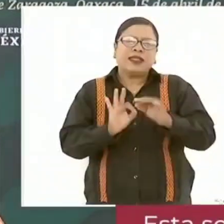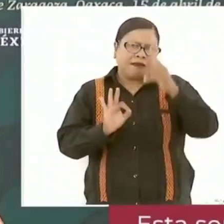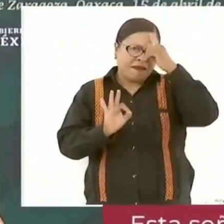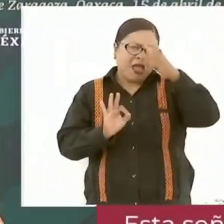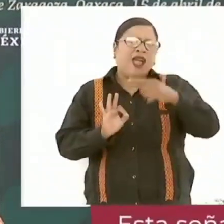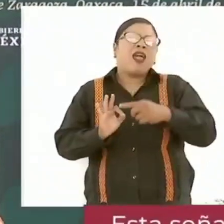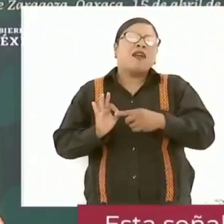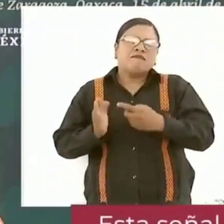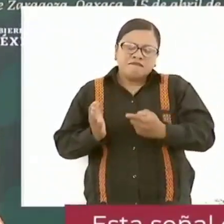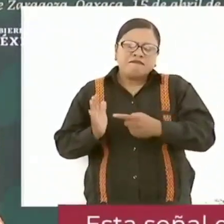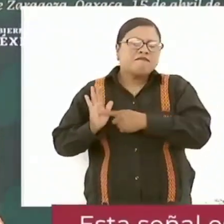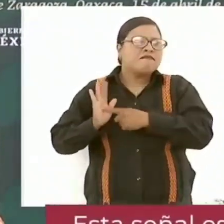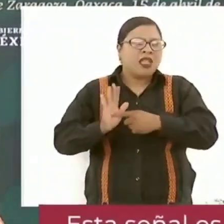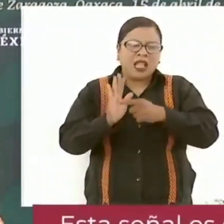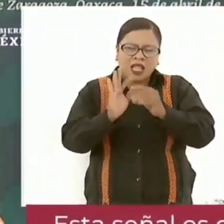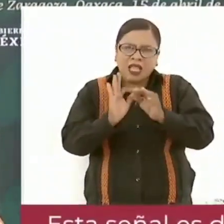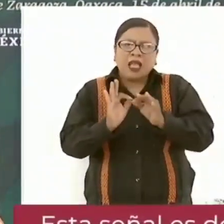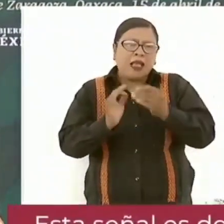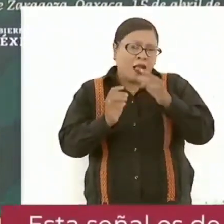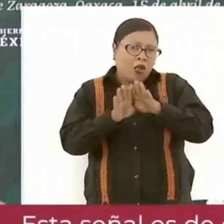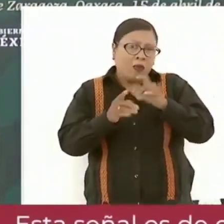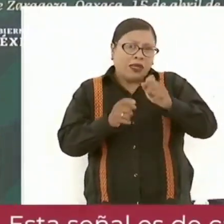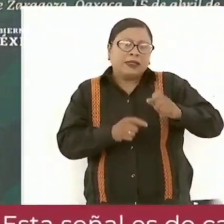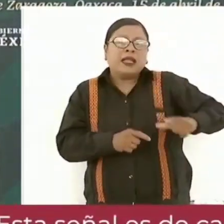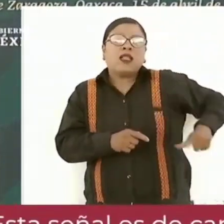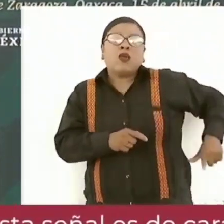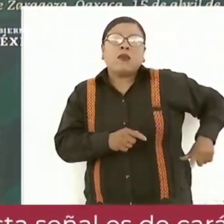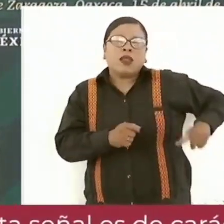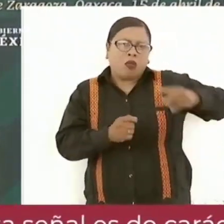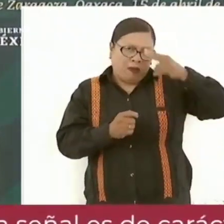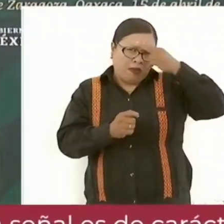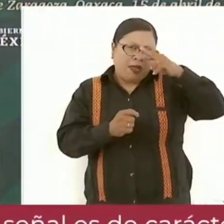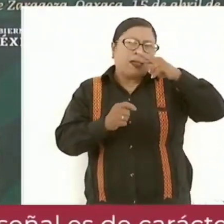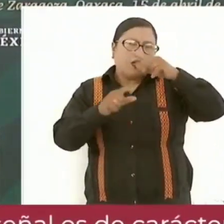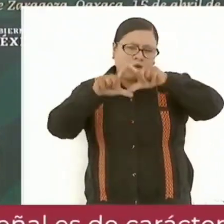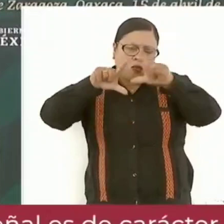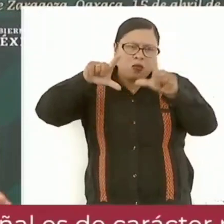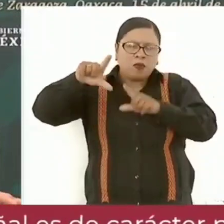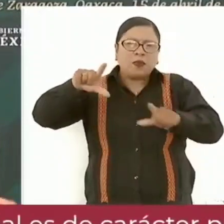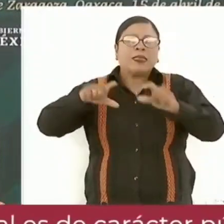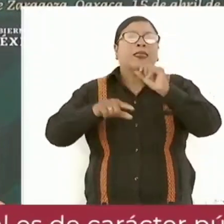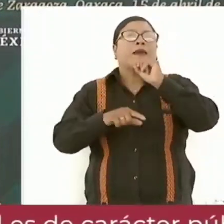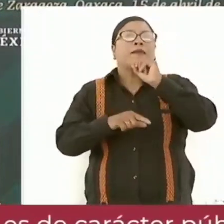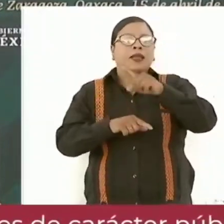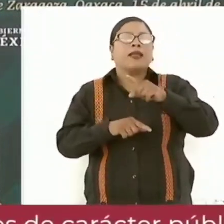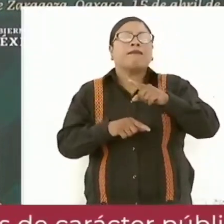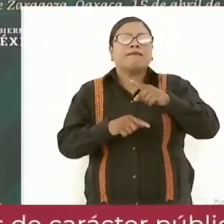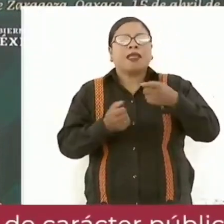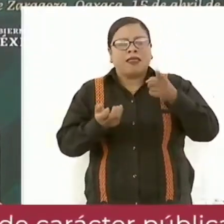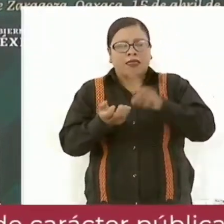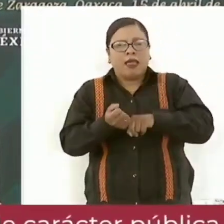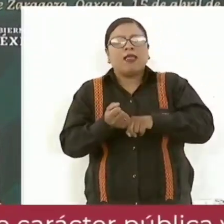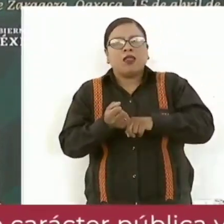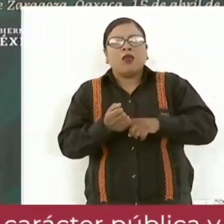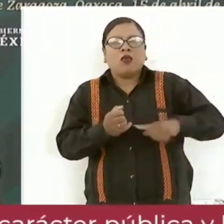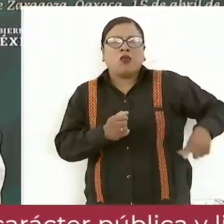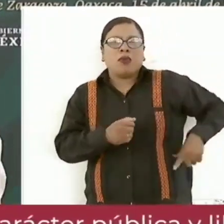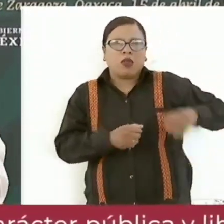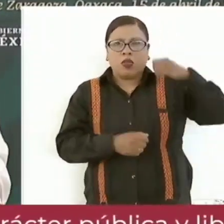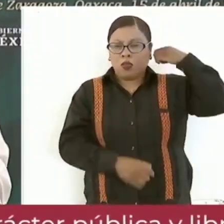ejemplo prioritario del gobierno de la República y también de nuestro gobierno en